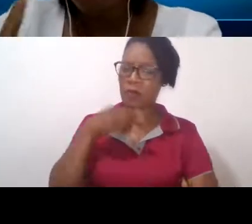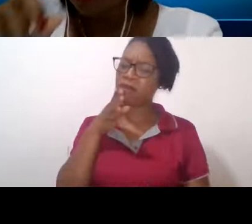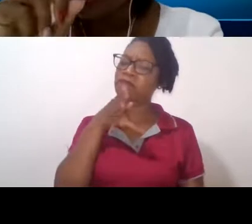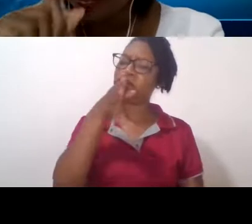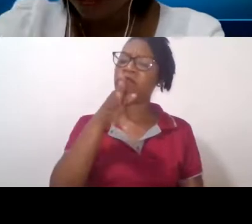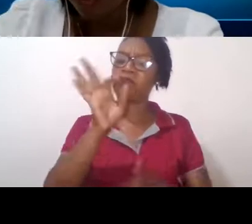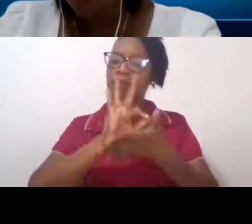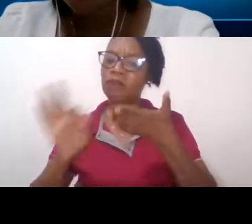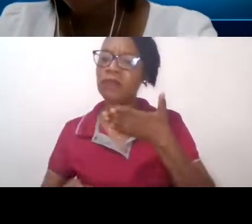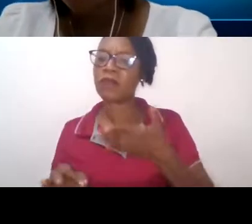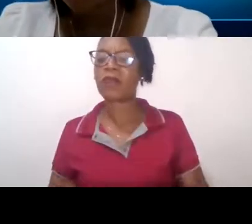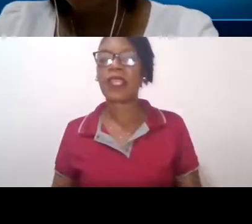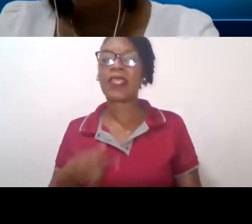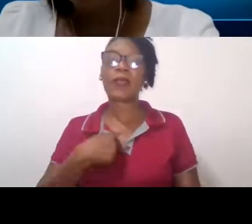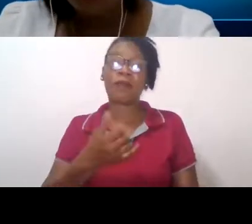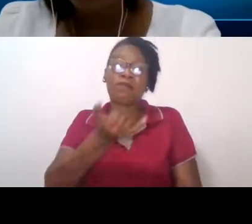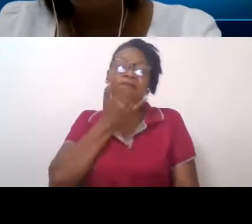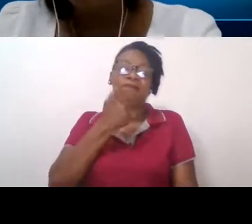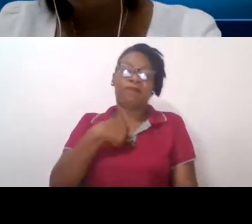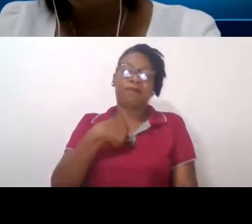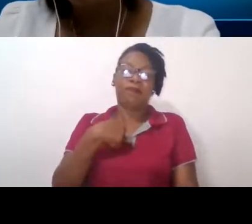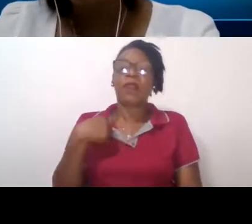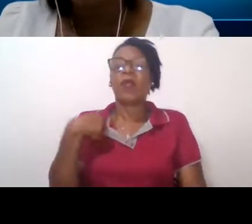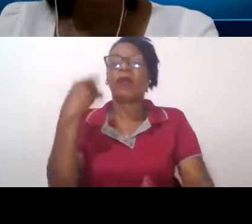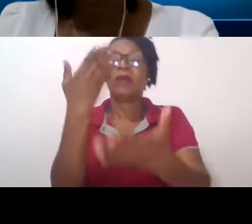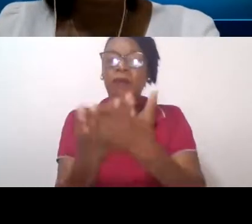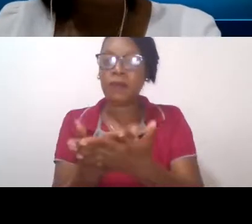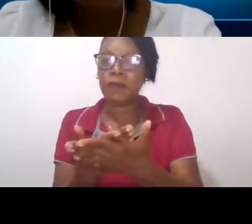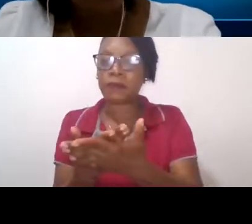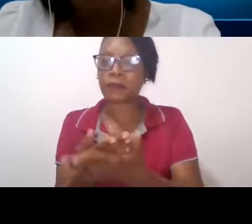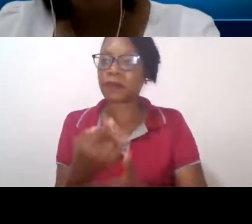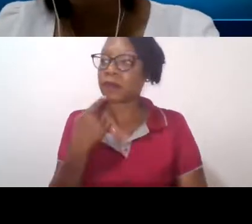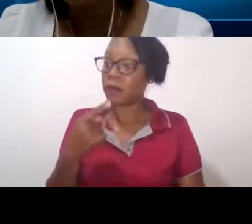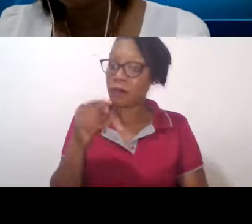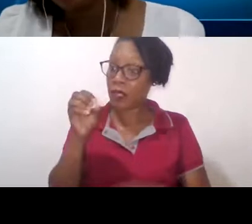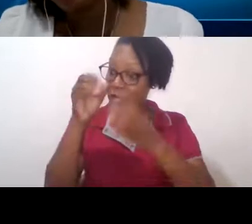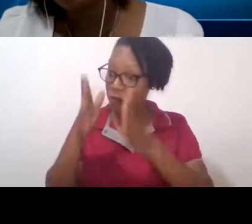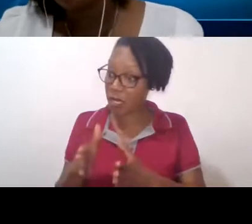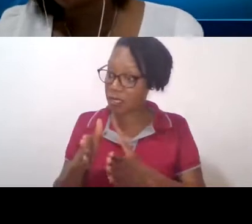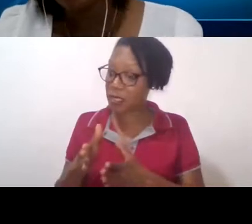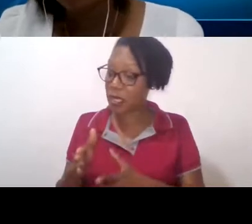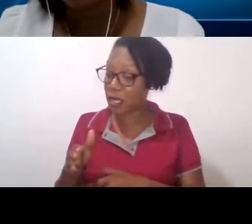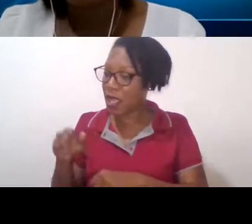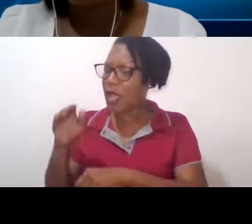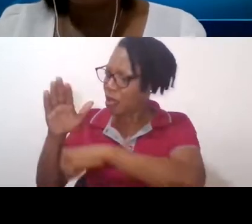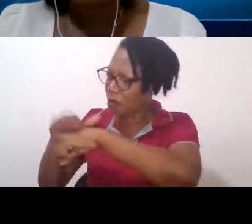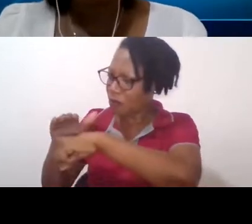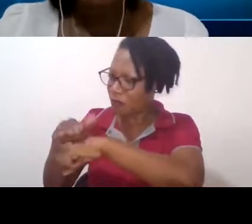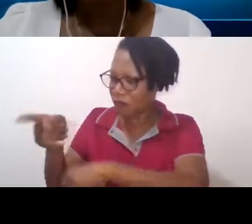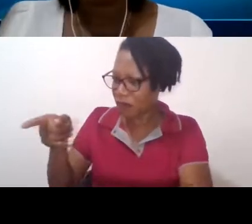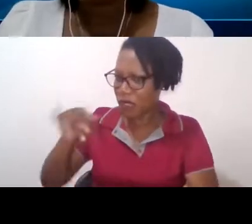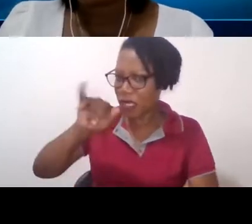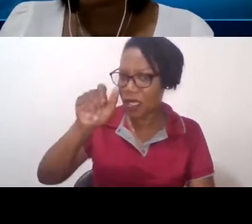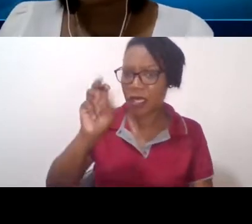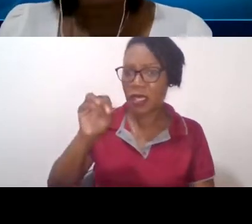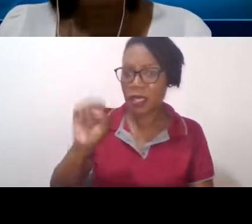y cometí el siguiente error. Yo llegué y le dije a la maestra si me lo permitía y le dije, James,